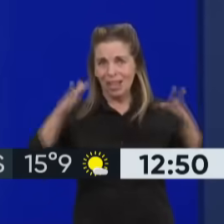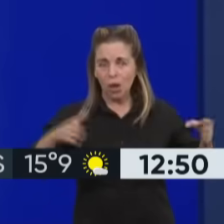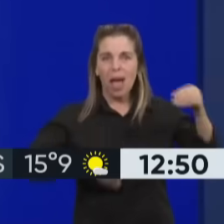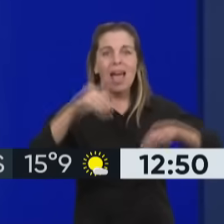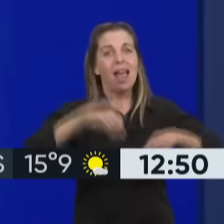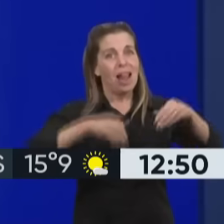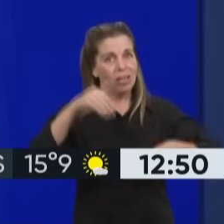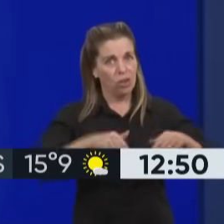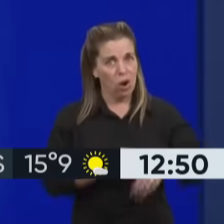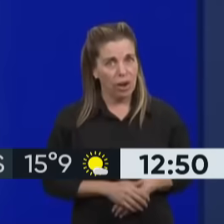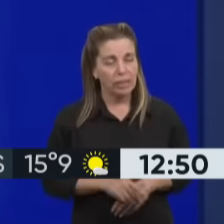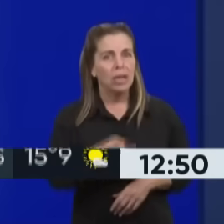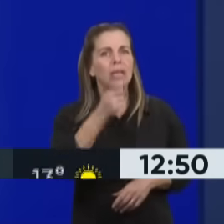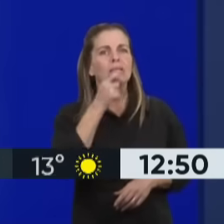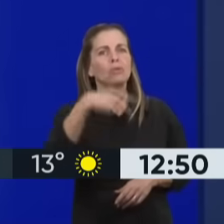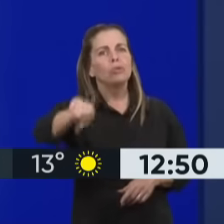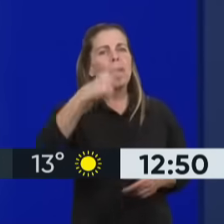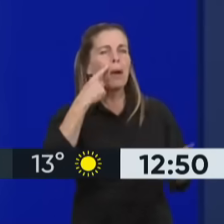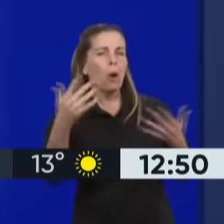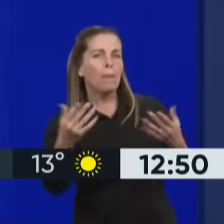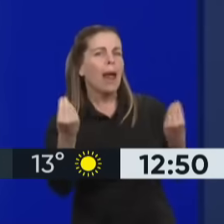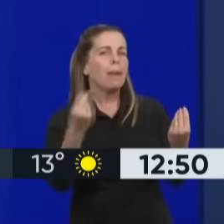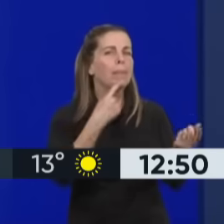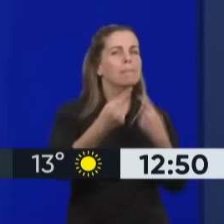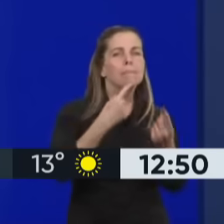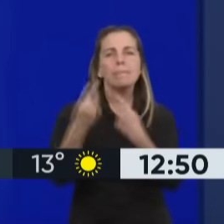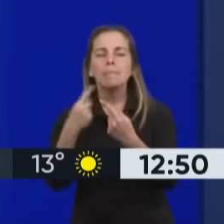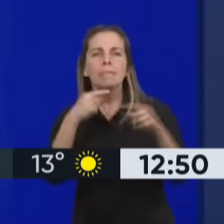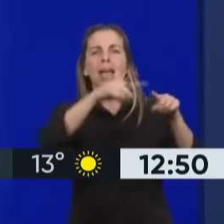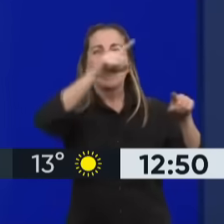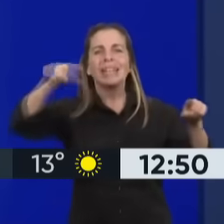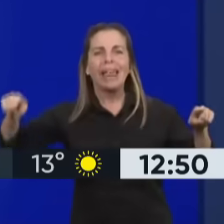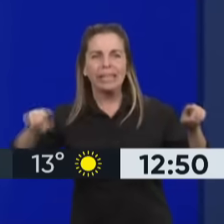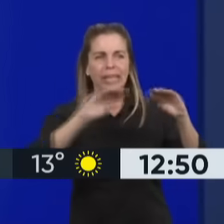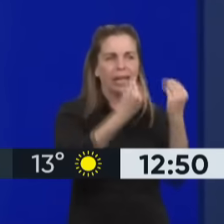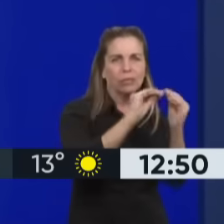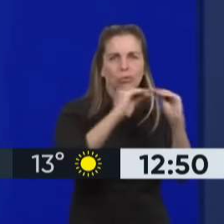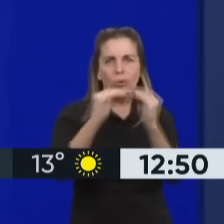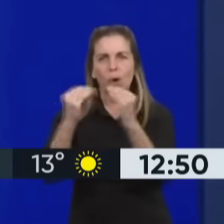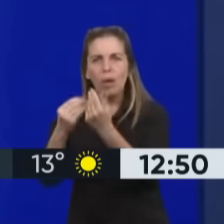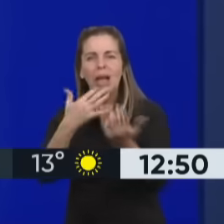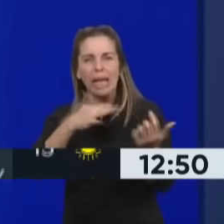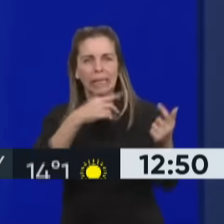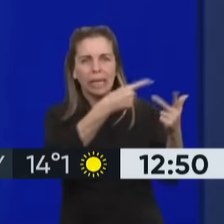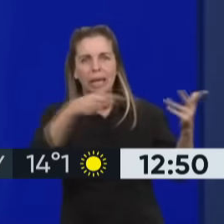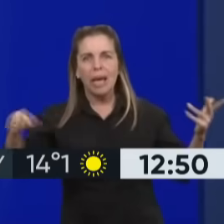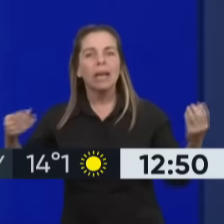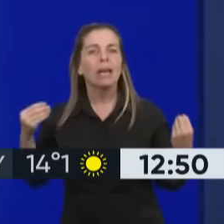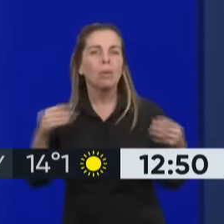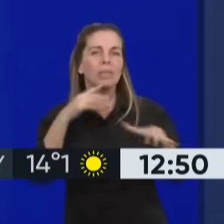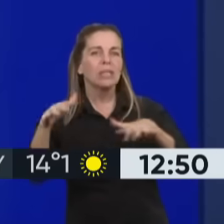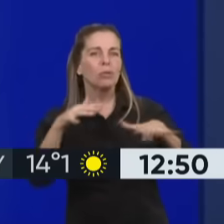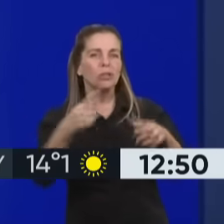Si ustedes miran los números de las encuestas, van a entender lo que está pasando, van a entender cada una de las cosas que está